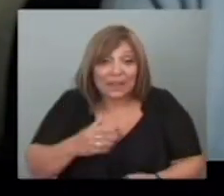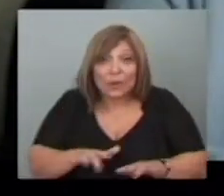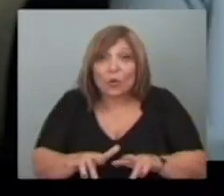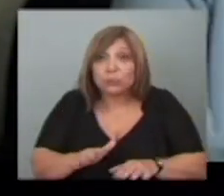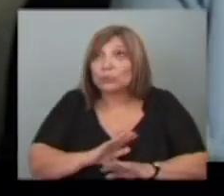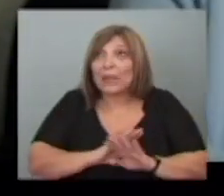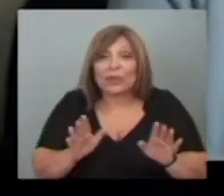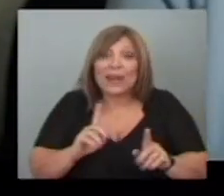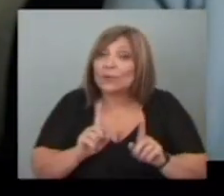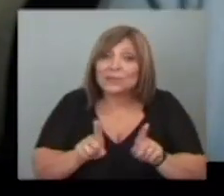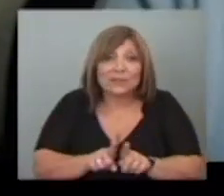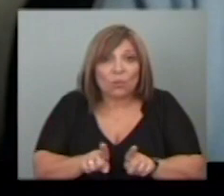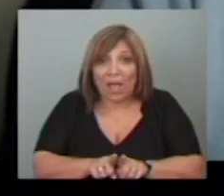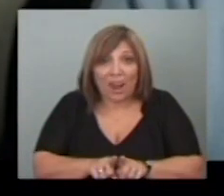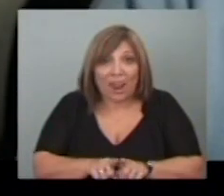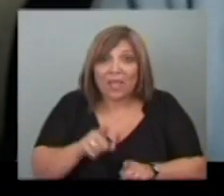que no es lo mismo.